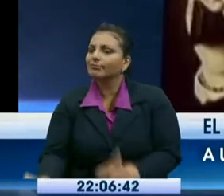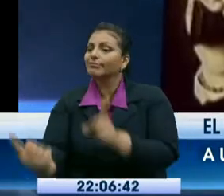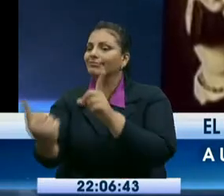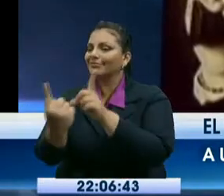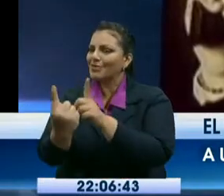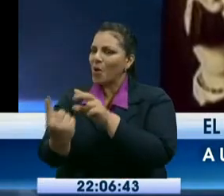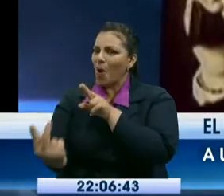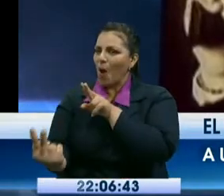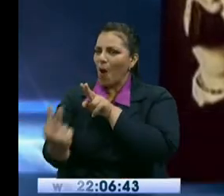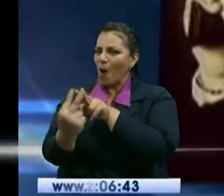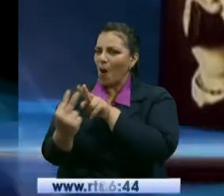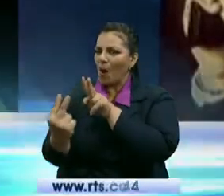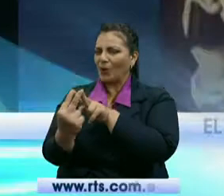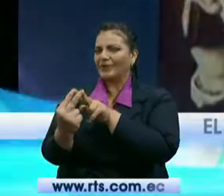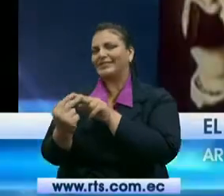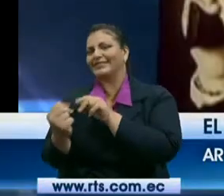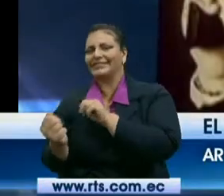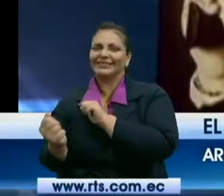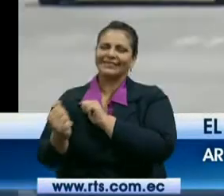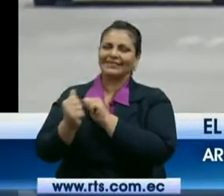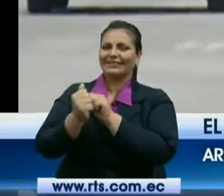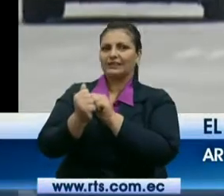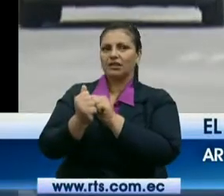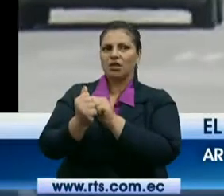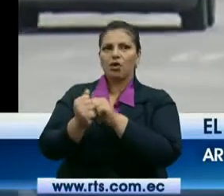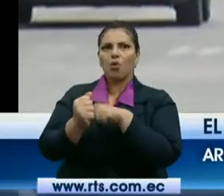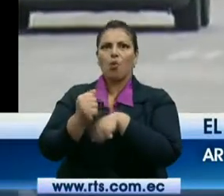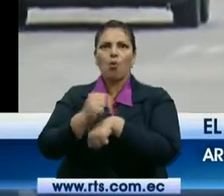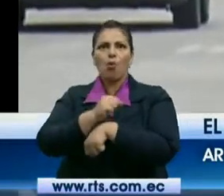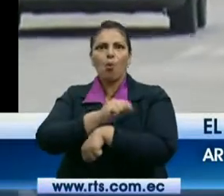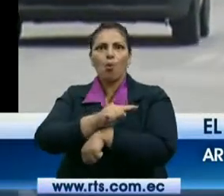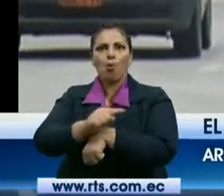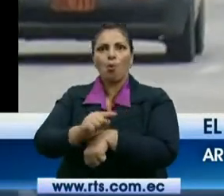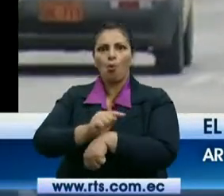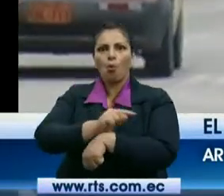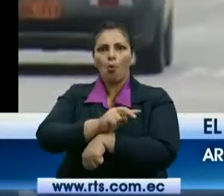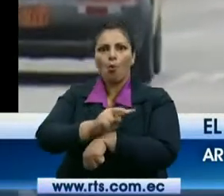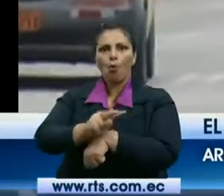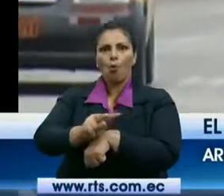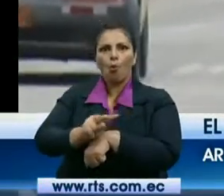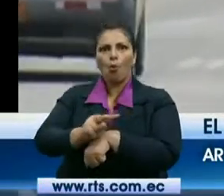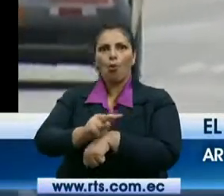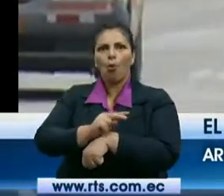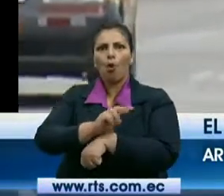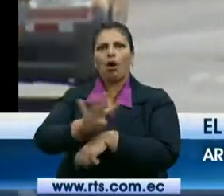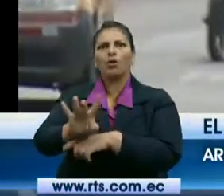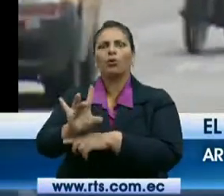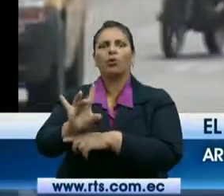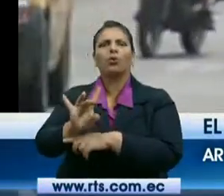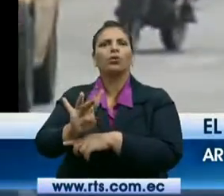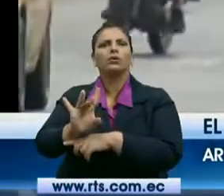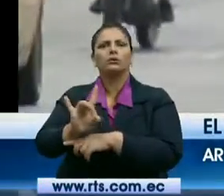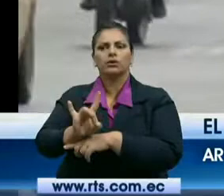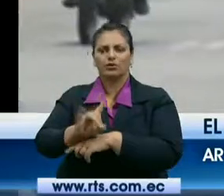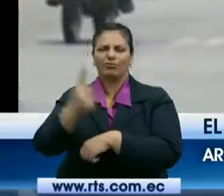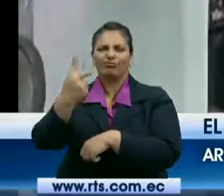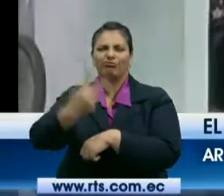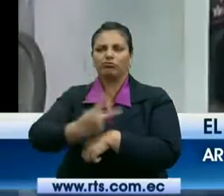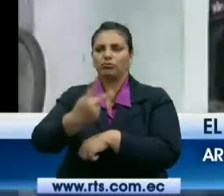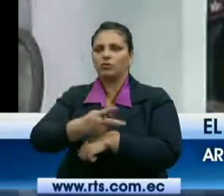48 horas después habría acabado con ella en un supuesto arranque de celos y retorno a ecuador